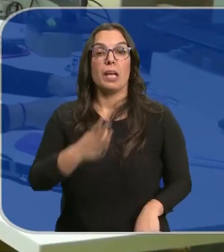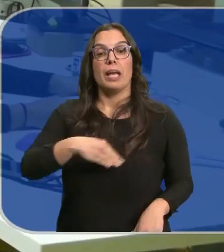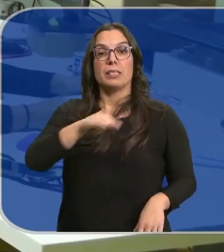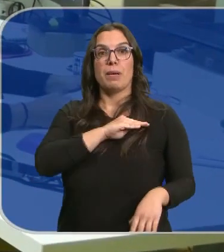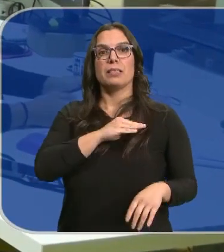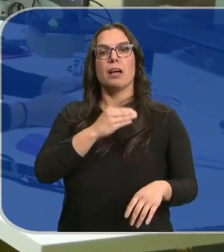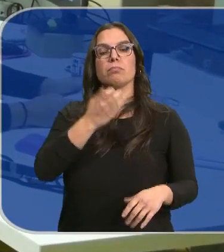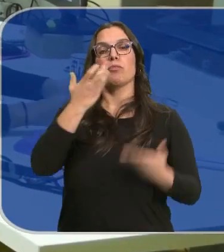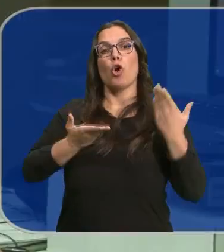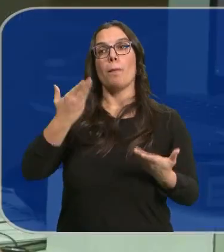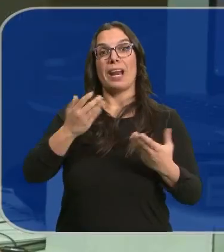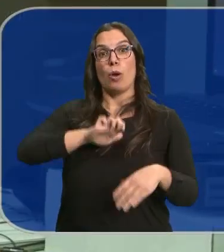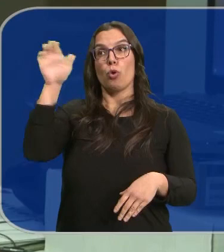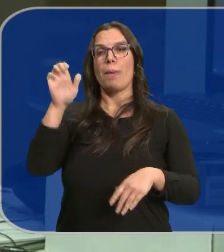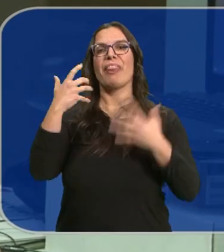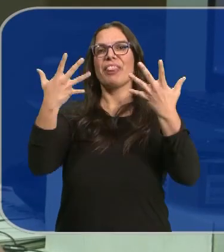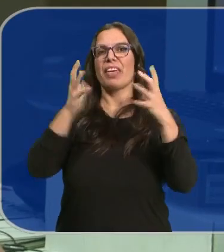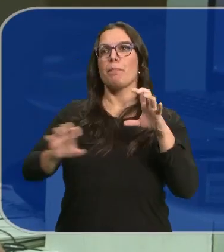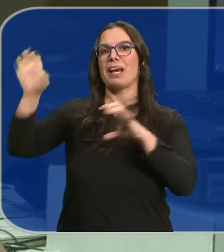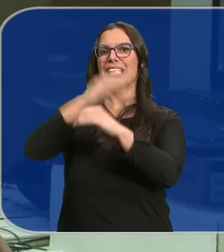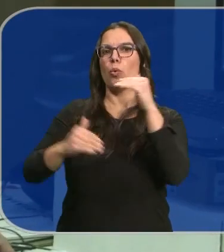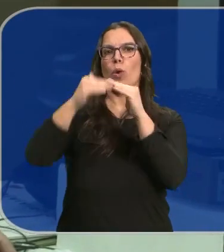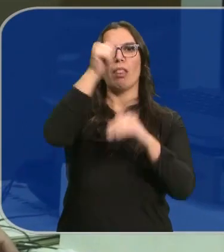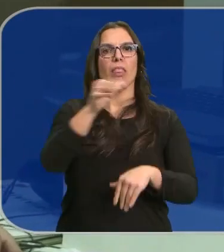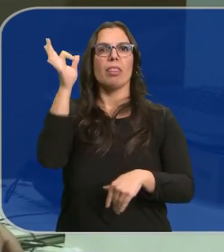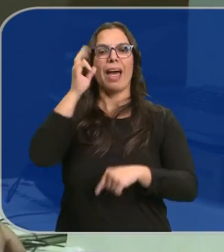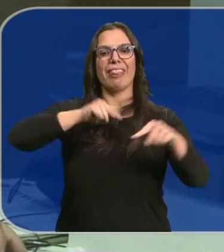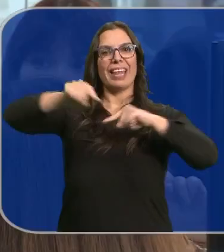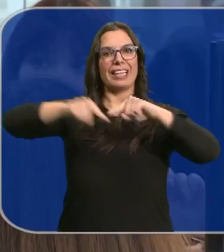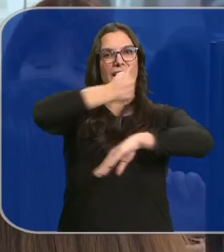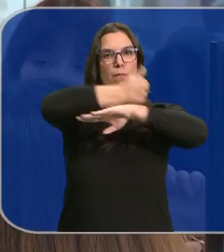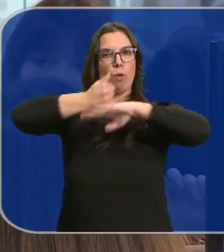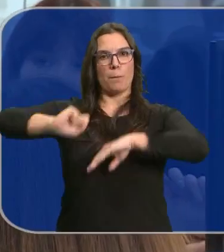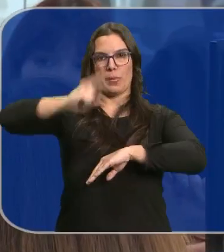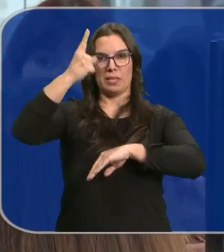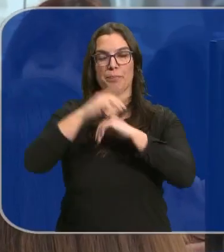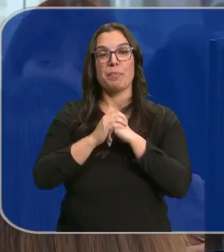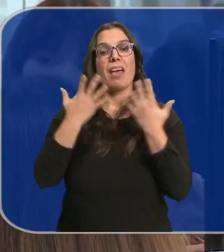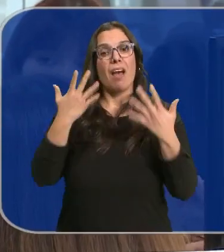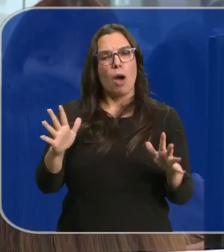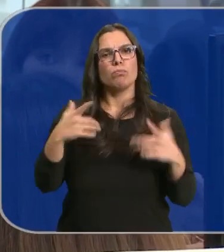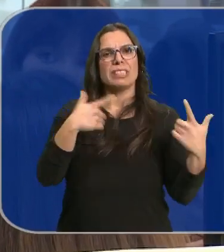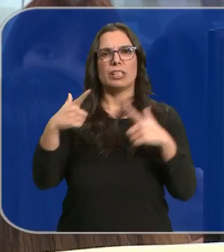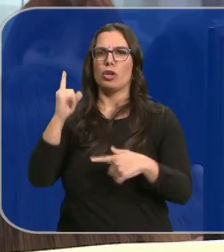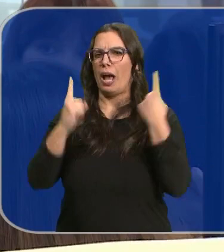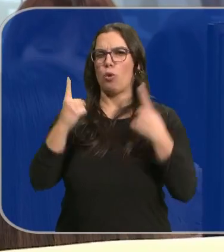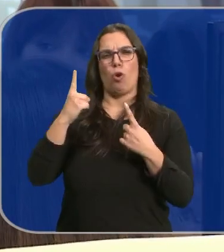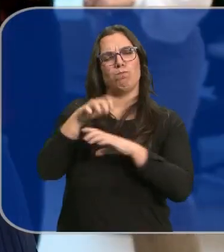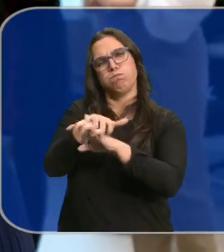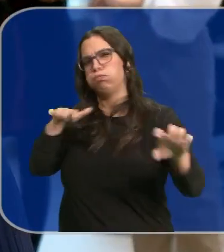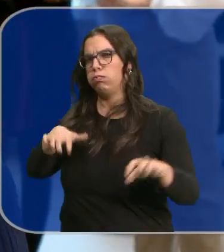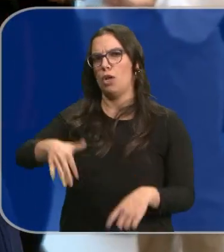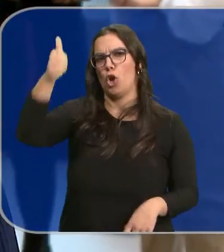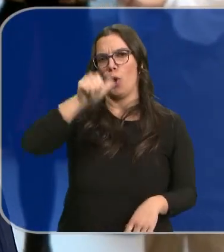España figura entre los 10 países europeos con más igualdad de género en puestos directivos. Aún así, hay sectores muy